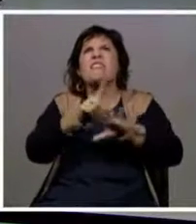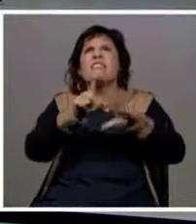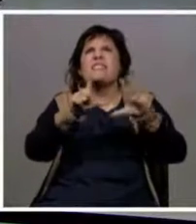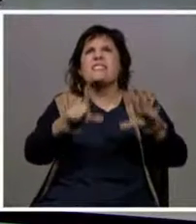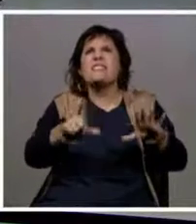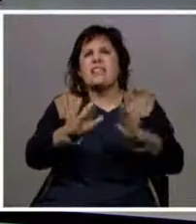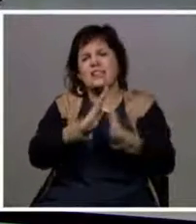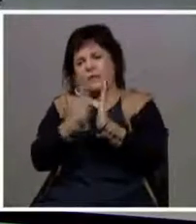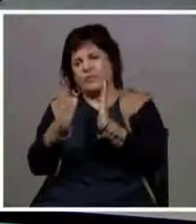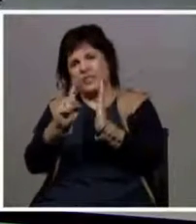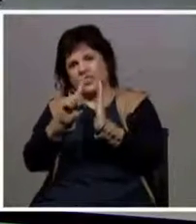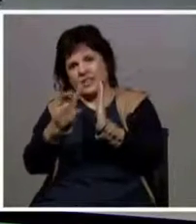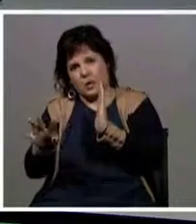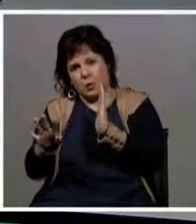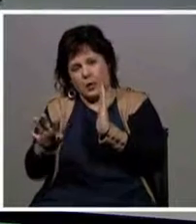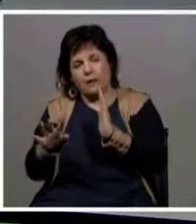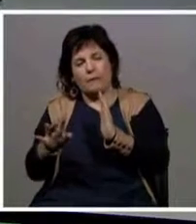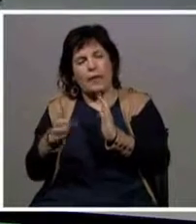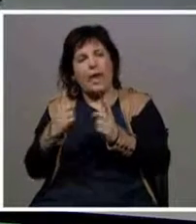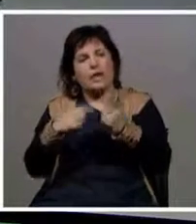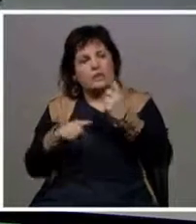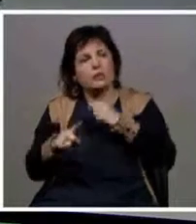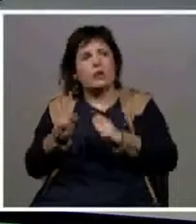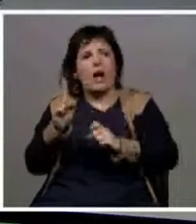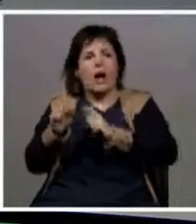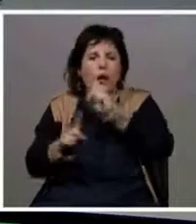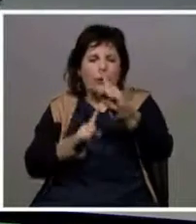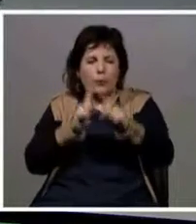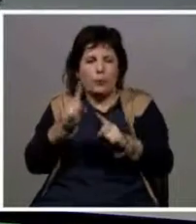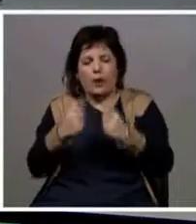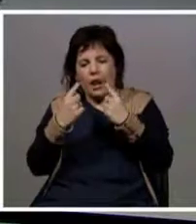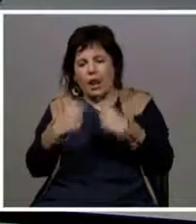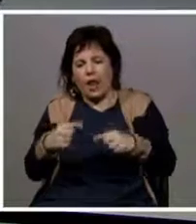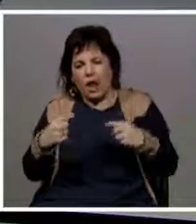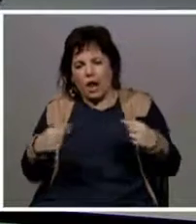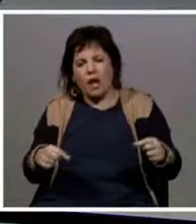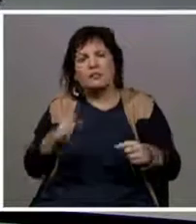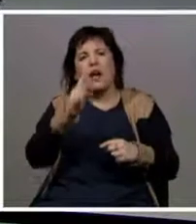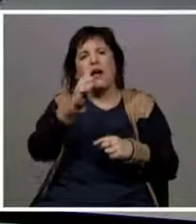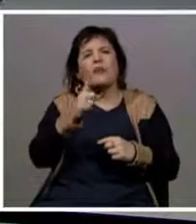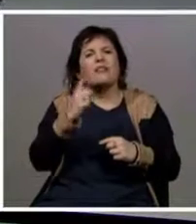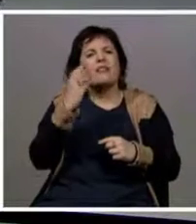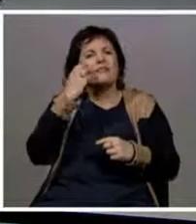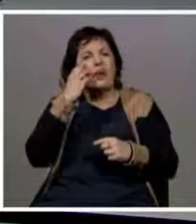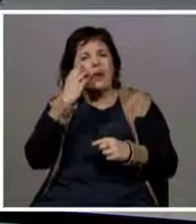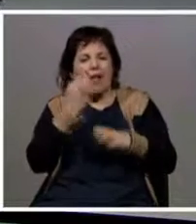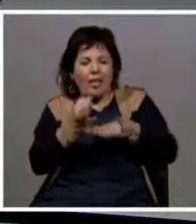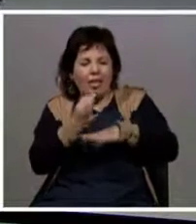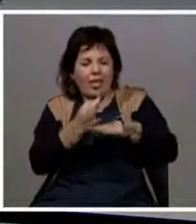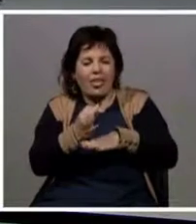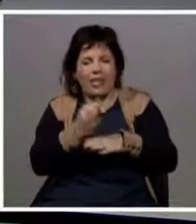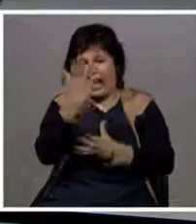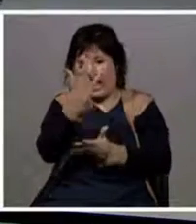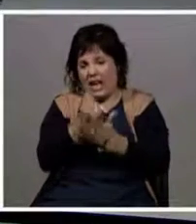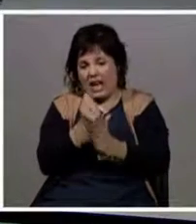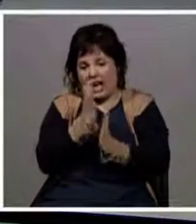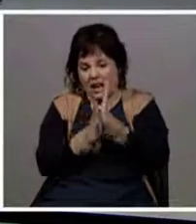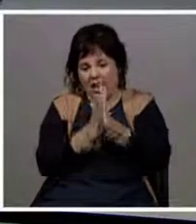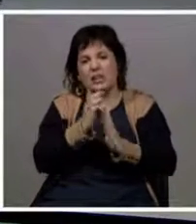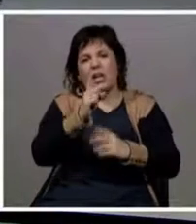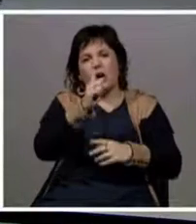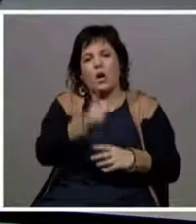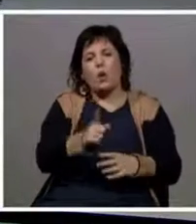años así es que se presentaron algunas aplicaciones en este caso la llamada al grupo de sexo que brinda se puedes cargar fácilmente una aplicación